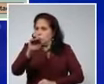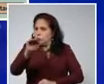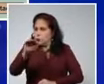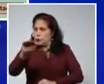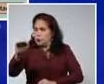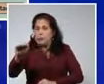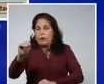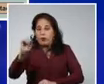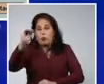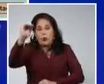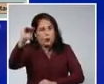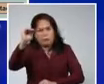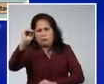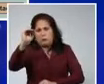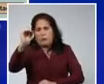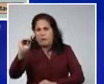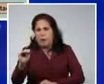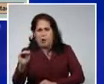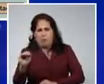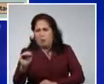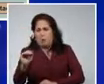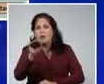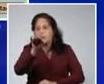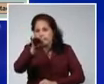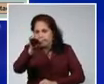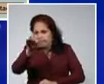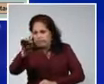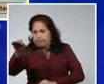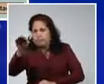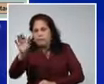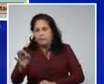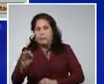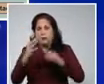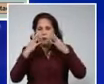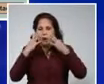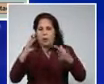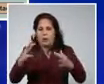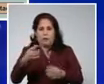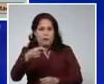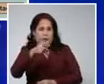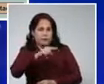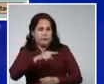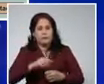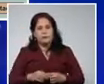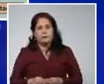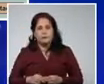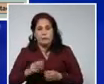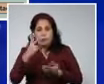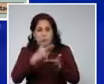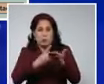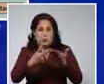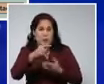sube ni baja de manera importante en los últimos 15 días.